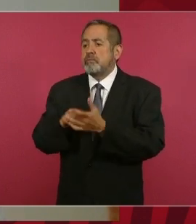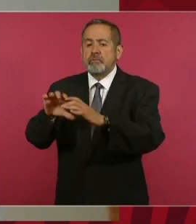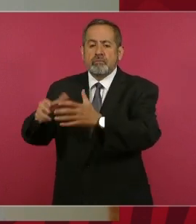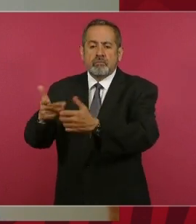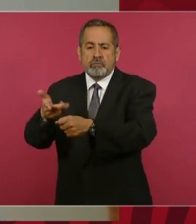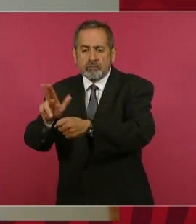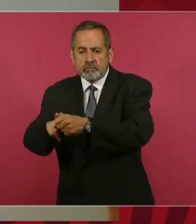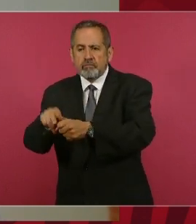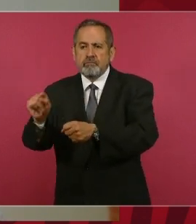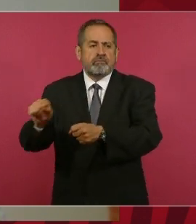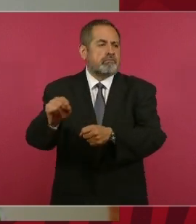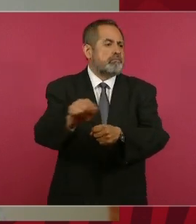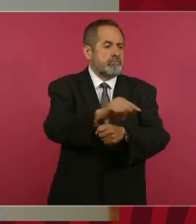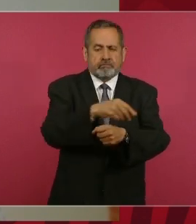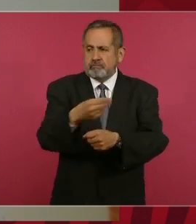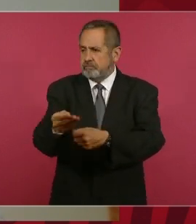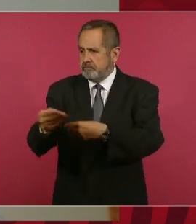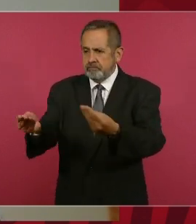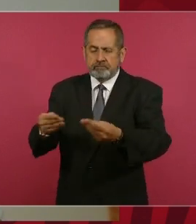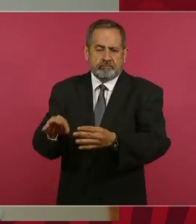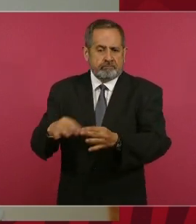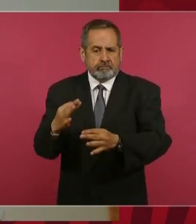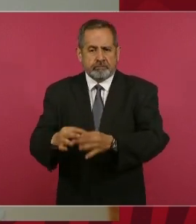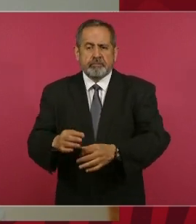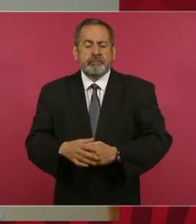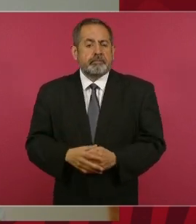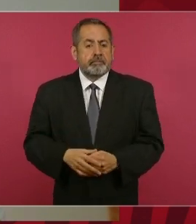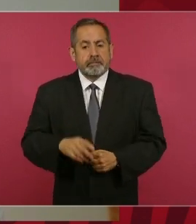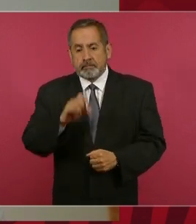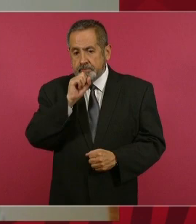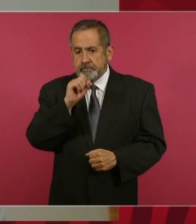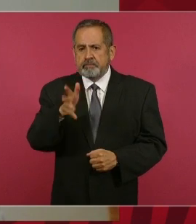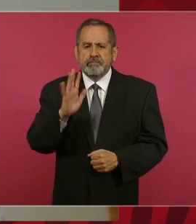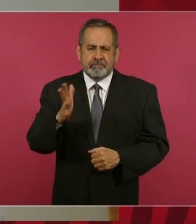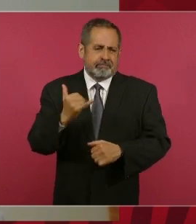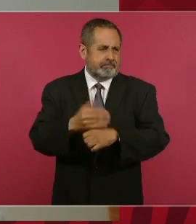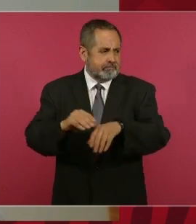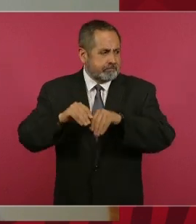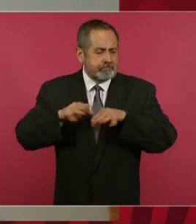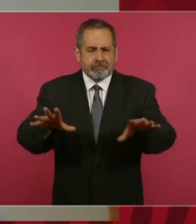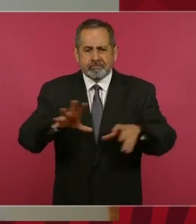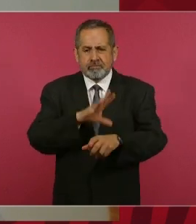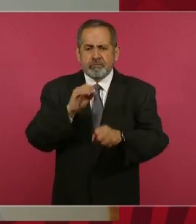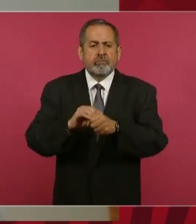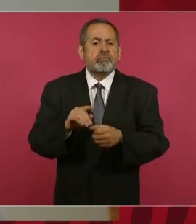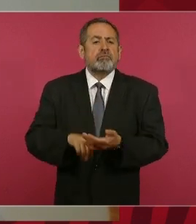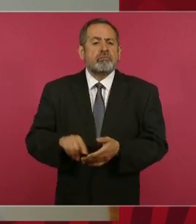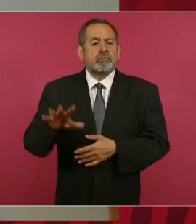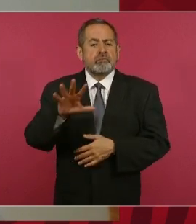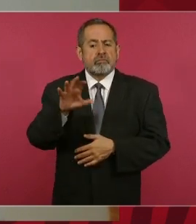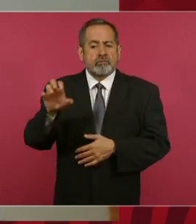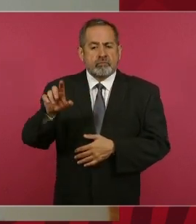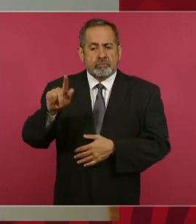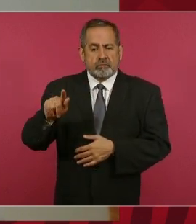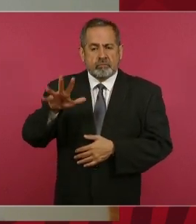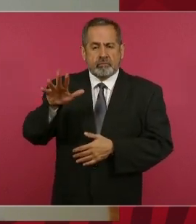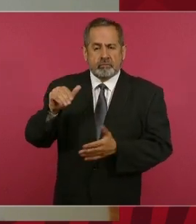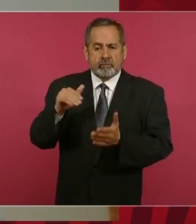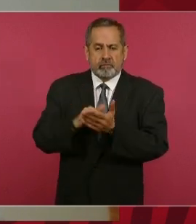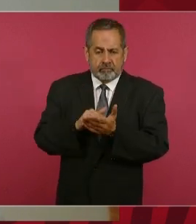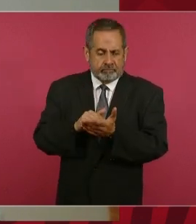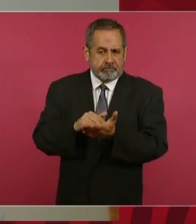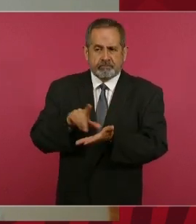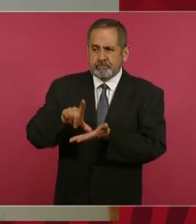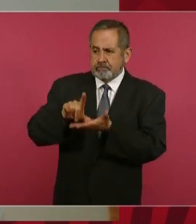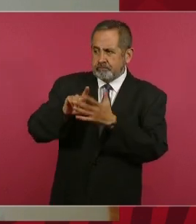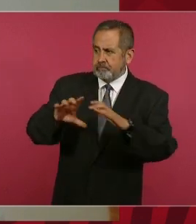y hospitales. Asimismo, se han distribuido un total acumulado de 575,000